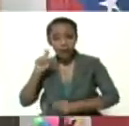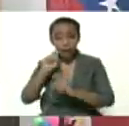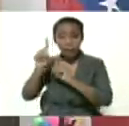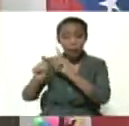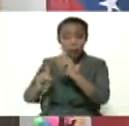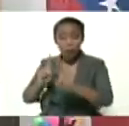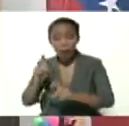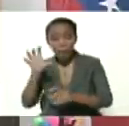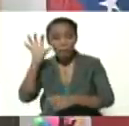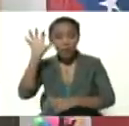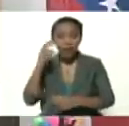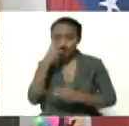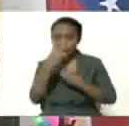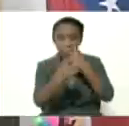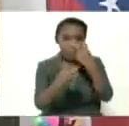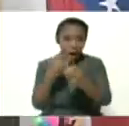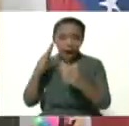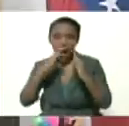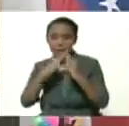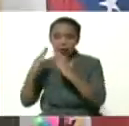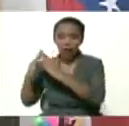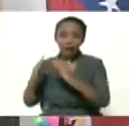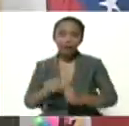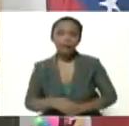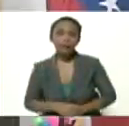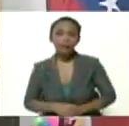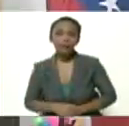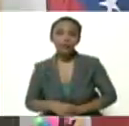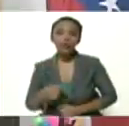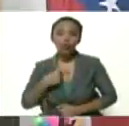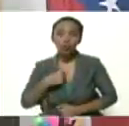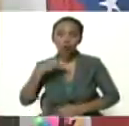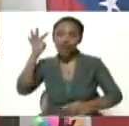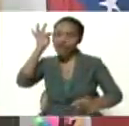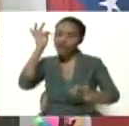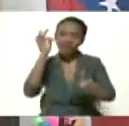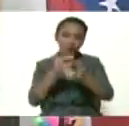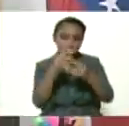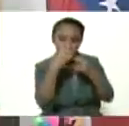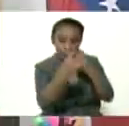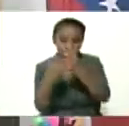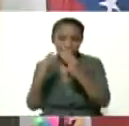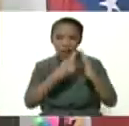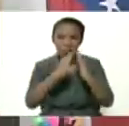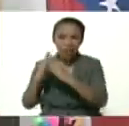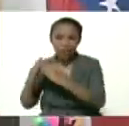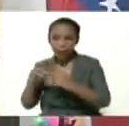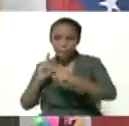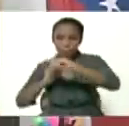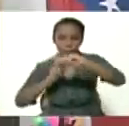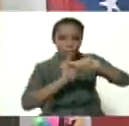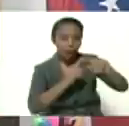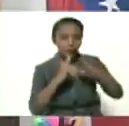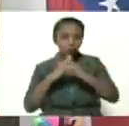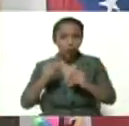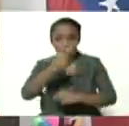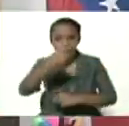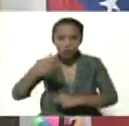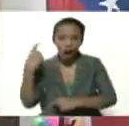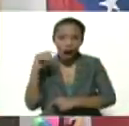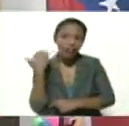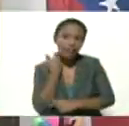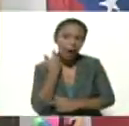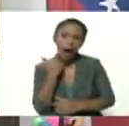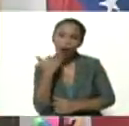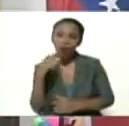Patria, de las visitas casa por casa. Tengo gran fe en la visita casa por casa para descubrir todos los casos que hay y